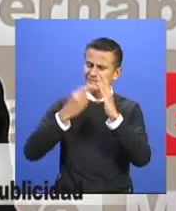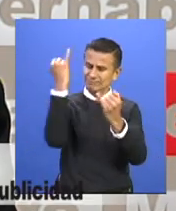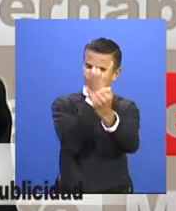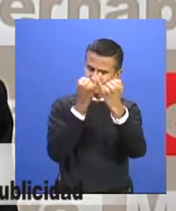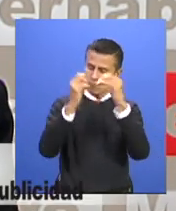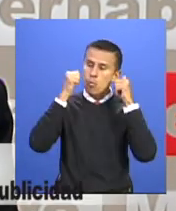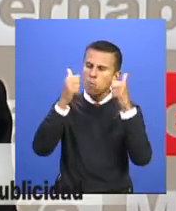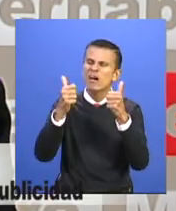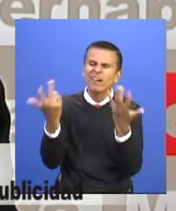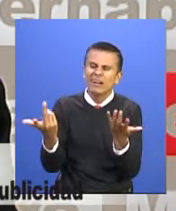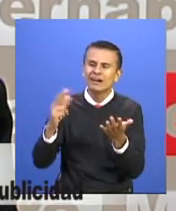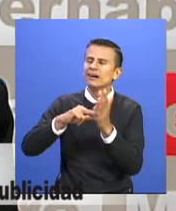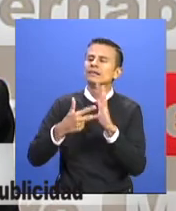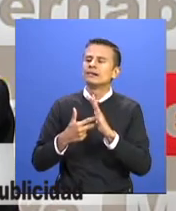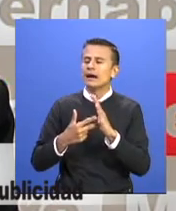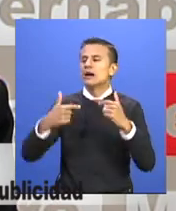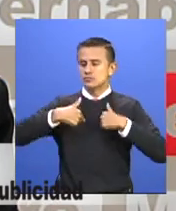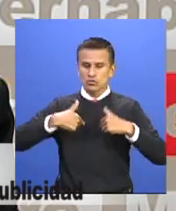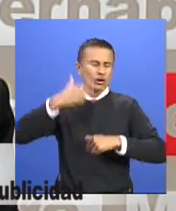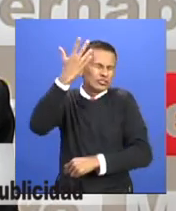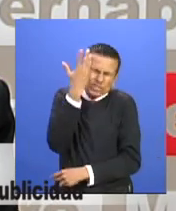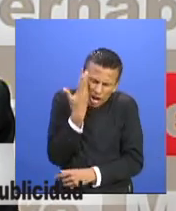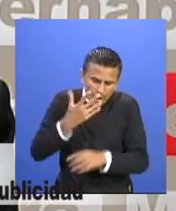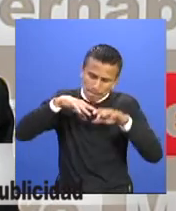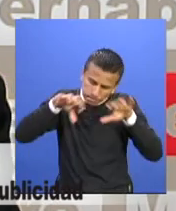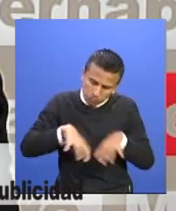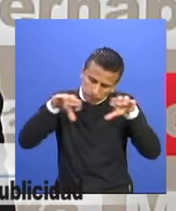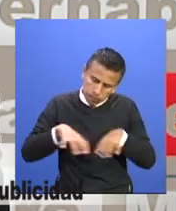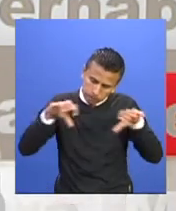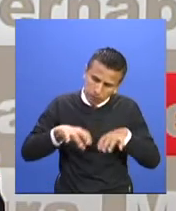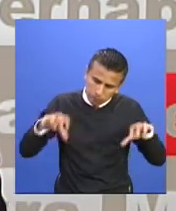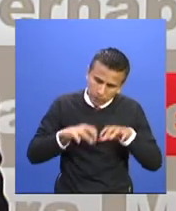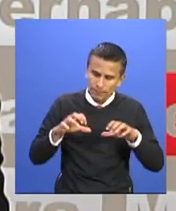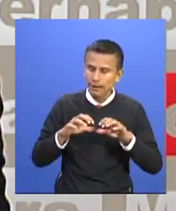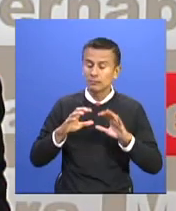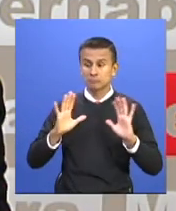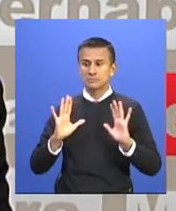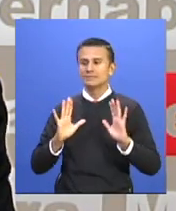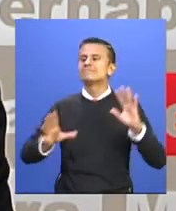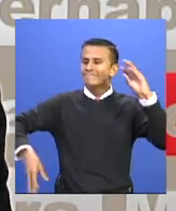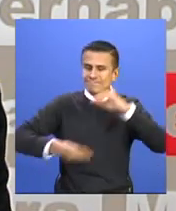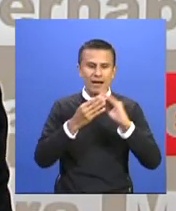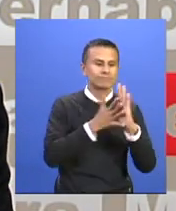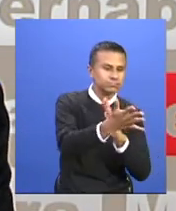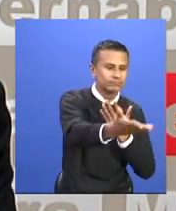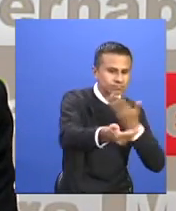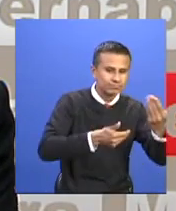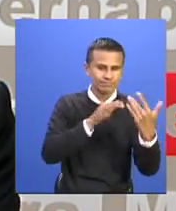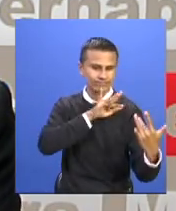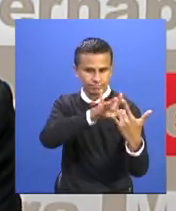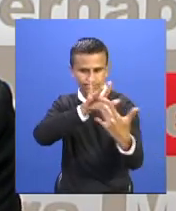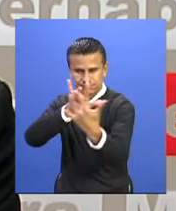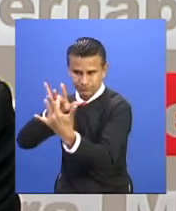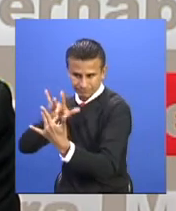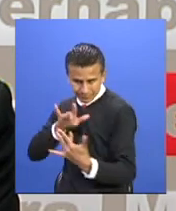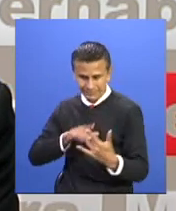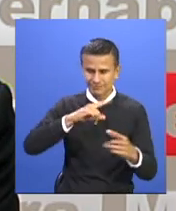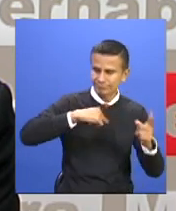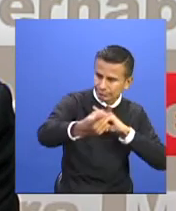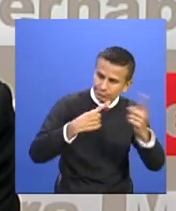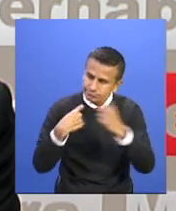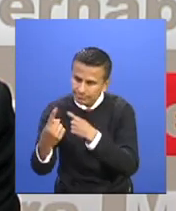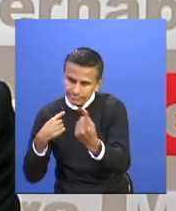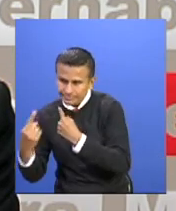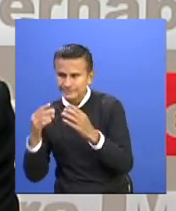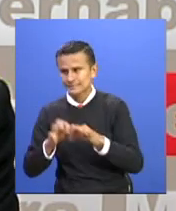yo gestiono en el día a día con mis buenas prácticas, pero además la comunico. Y se entendería de la igual